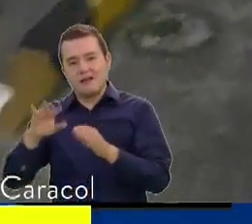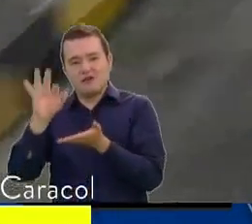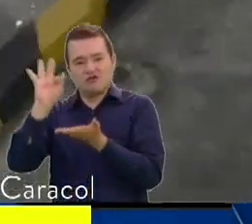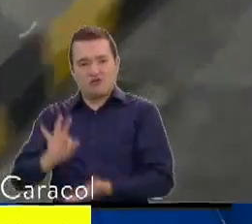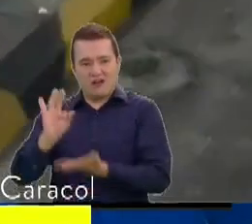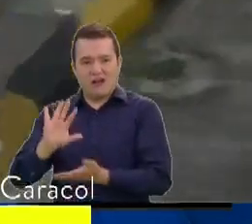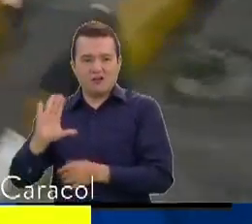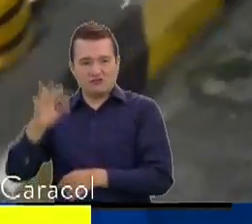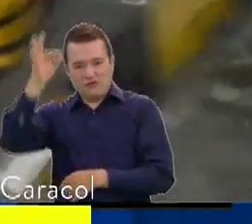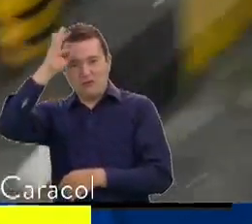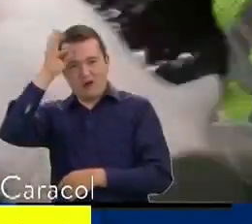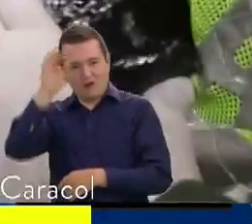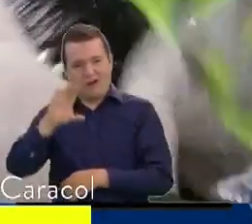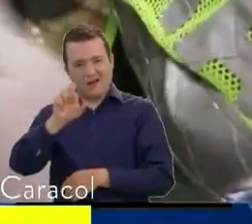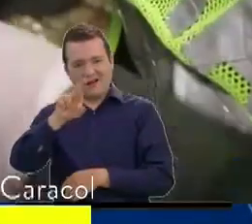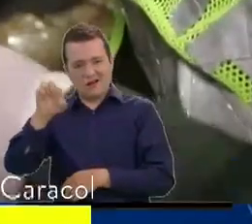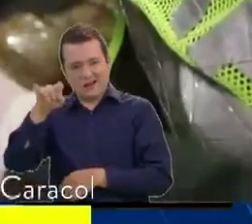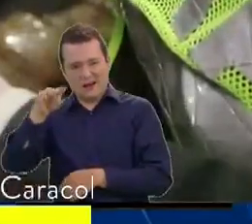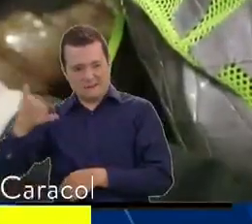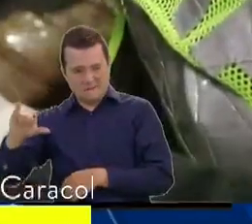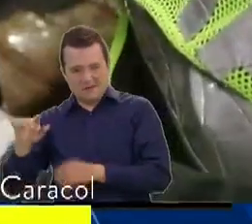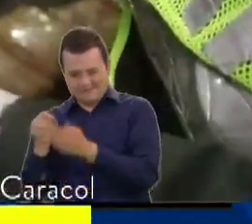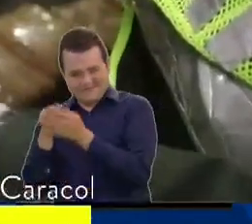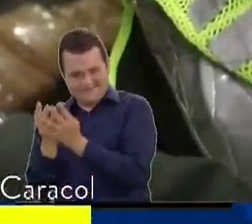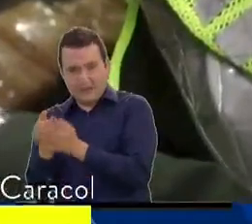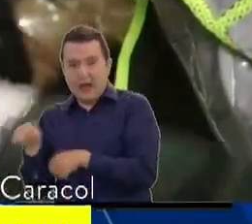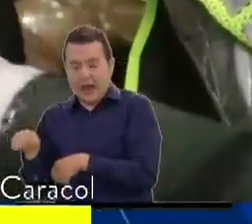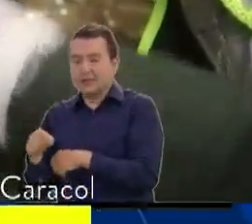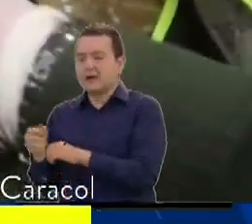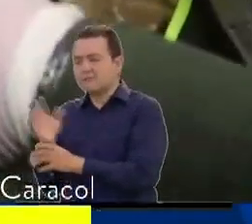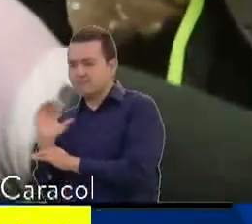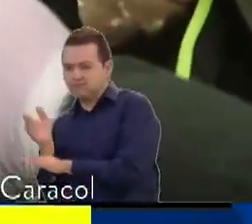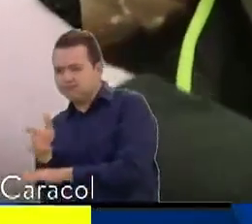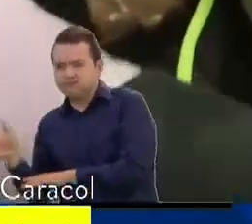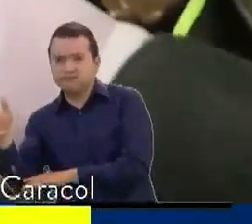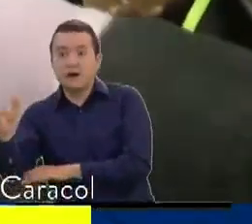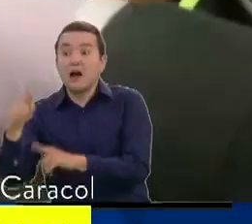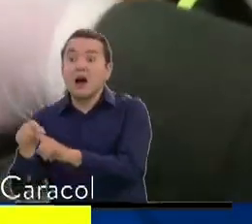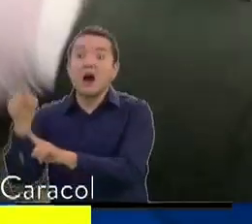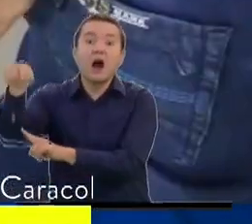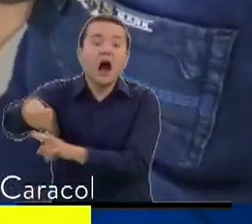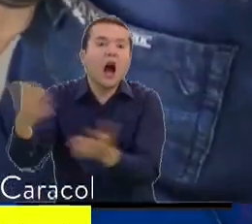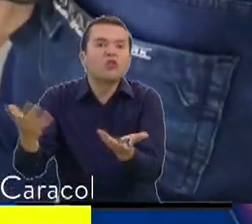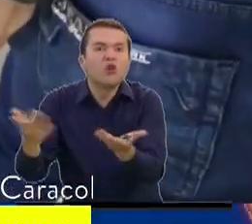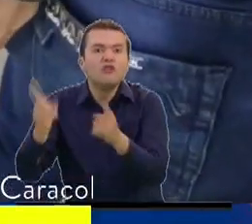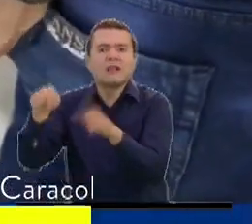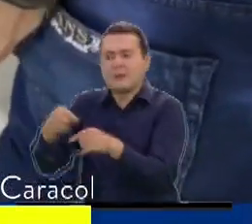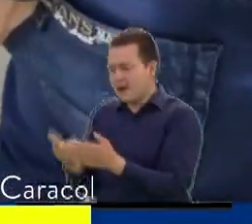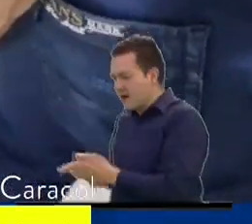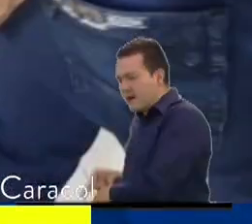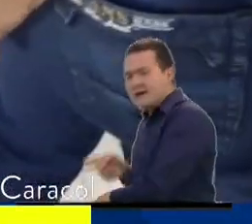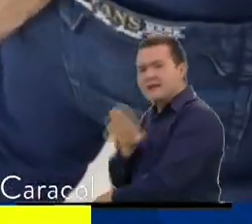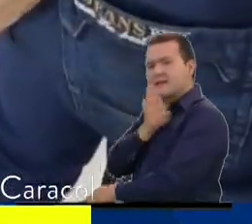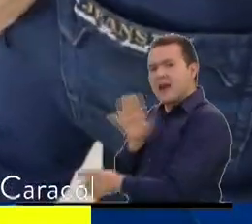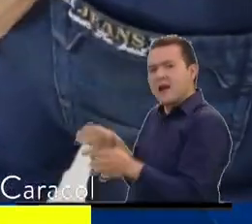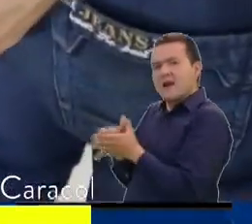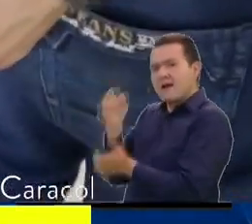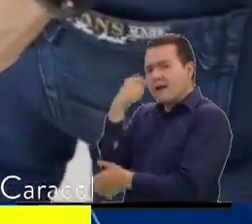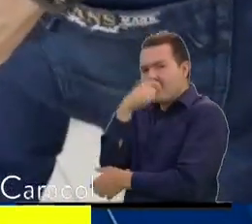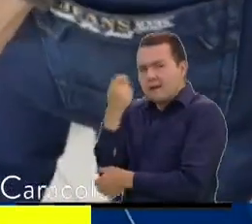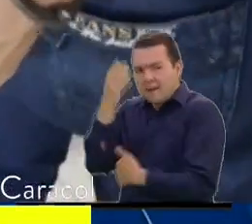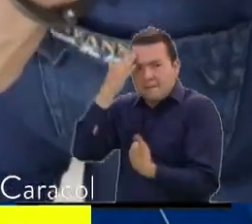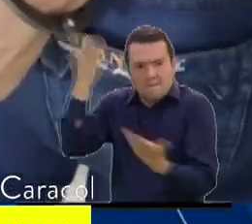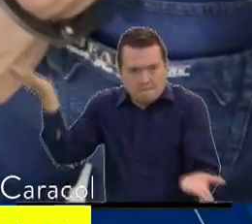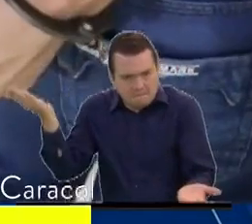es hacia dónde estaría o cuáles son las bandas de microtráfico que estarían detrás de esta ambulancia. También se registró